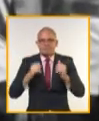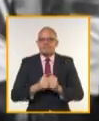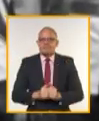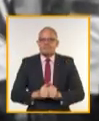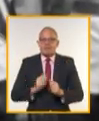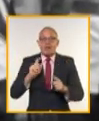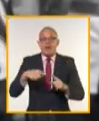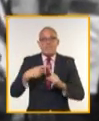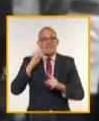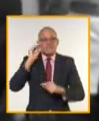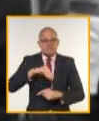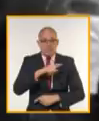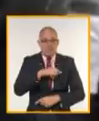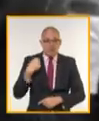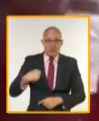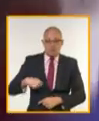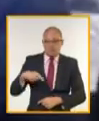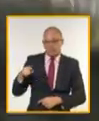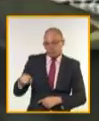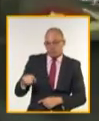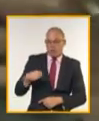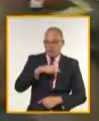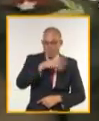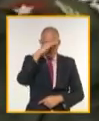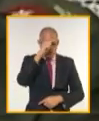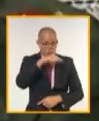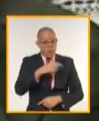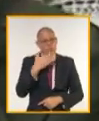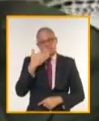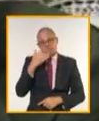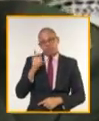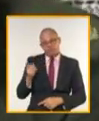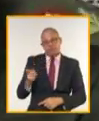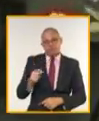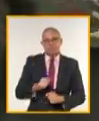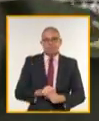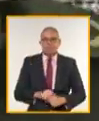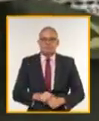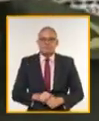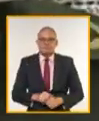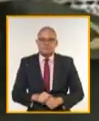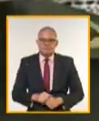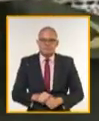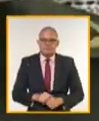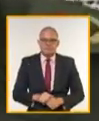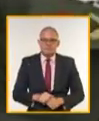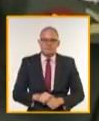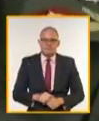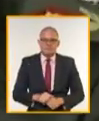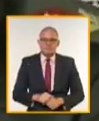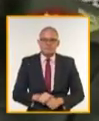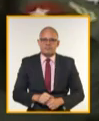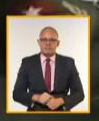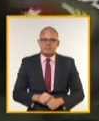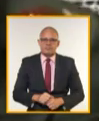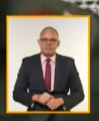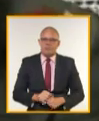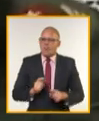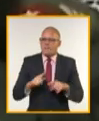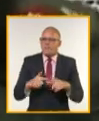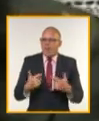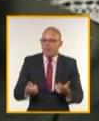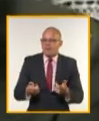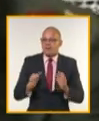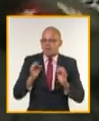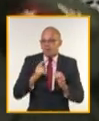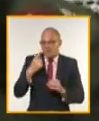admiración de Cuba por el hermano pueblo chino. Por la obra que realiza actualmente, por los grandes éxitos